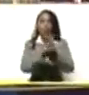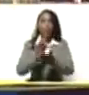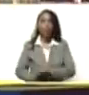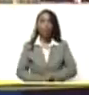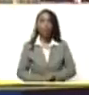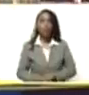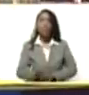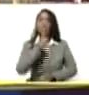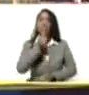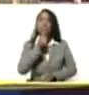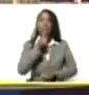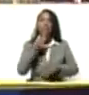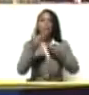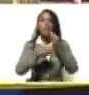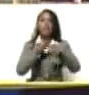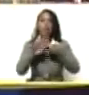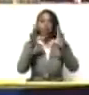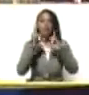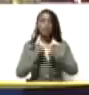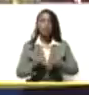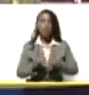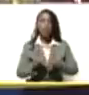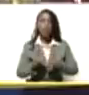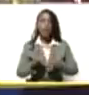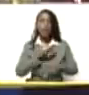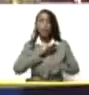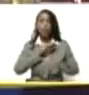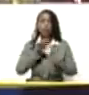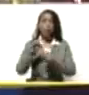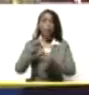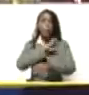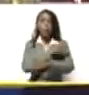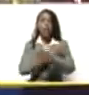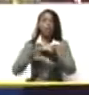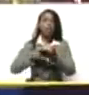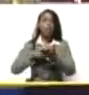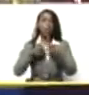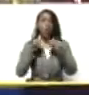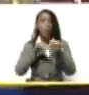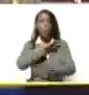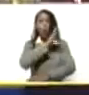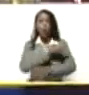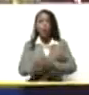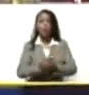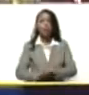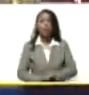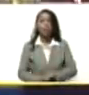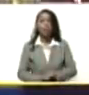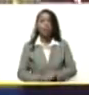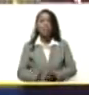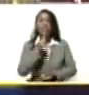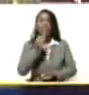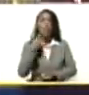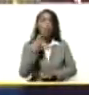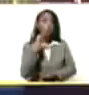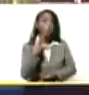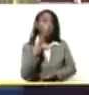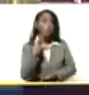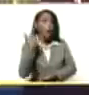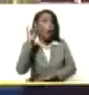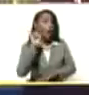quienes tomaron las decisiones del asalto al poder y la disolución de todos los poderes aquí entre nosotros tenemos